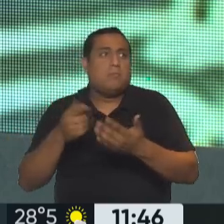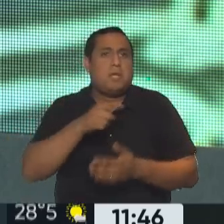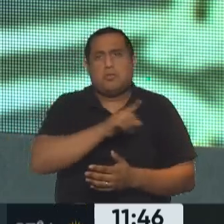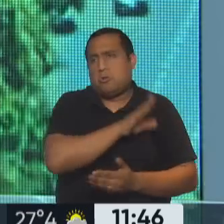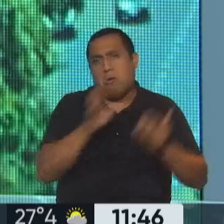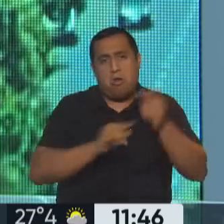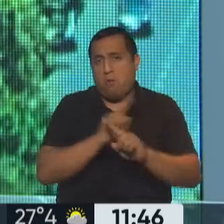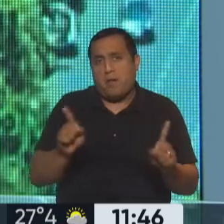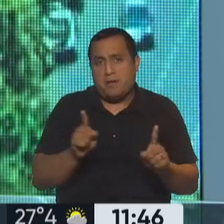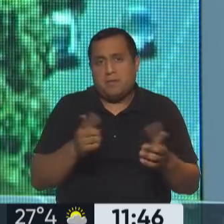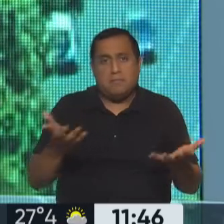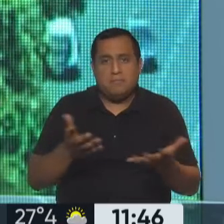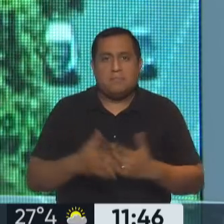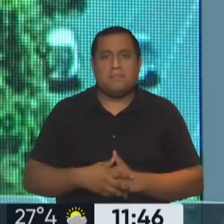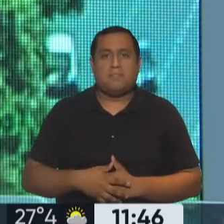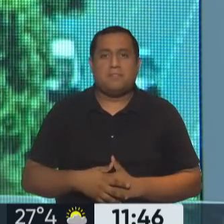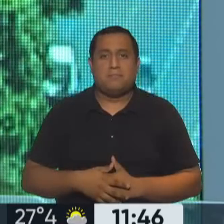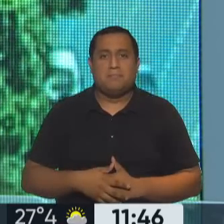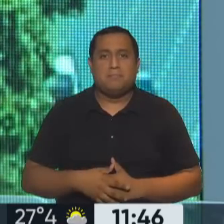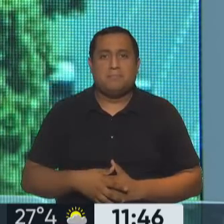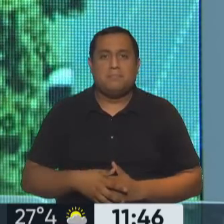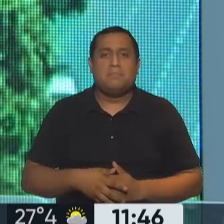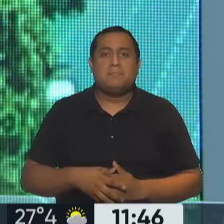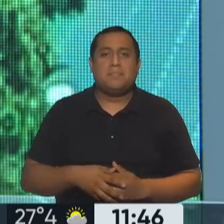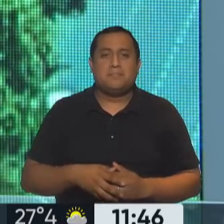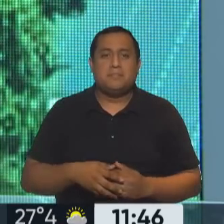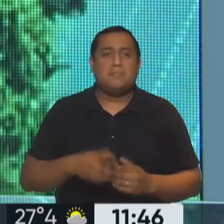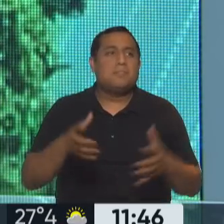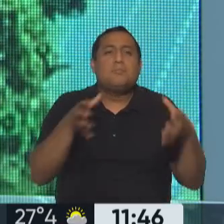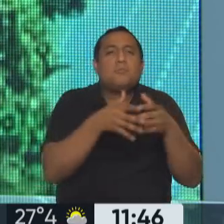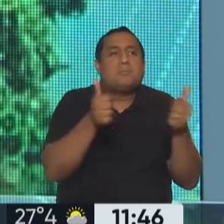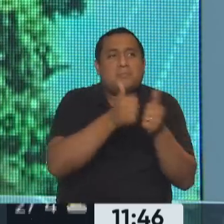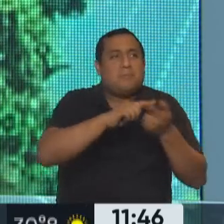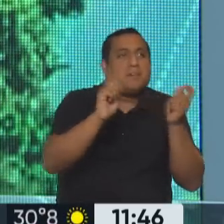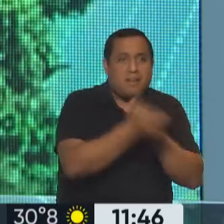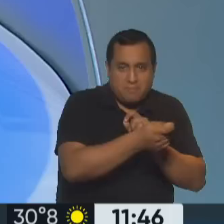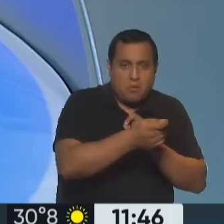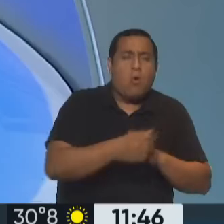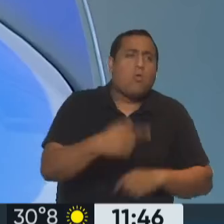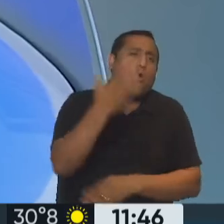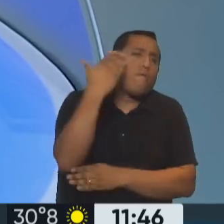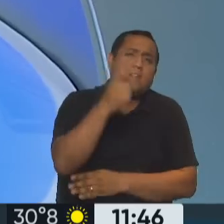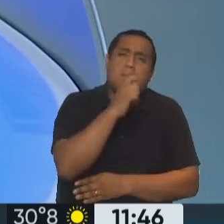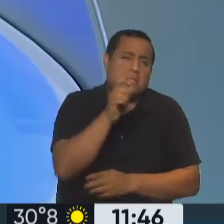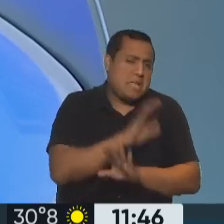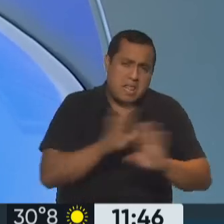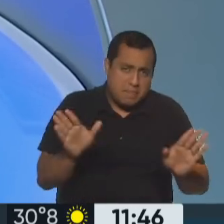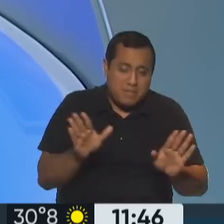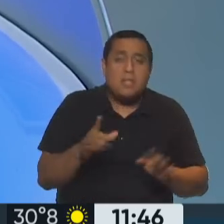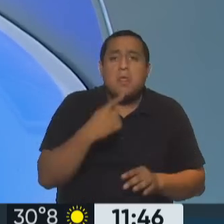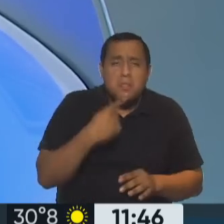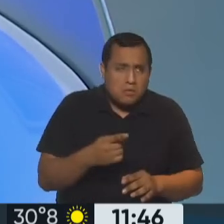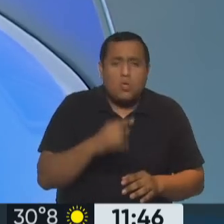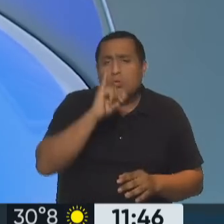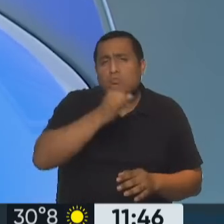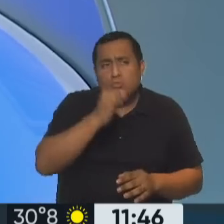recinto. Magistratura no bajan al recinto. Bueno, los legisladores de Juntos por el Cambio prefirieron dar una conferencia de prensa, insistir con la